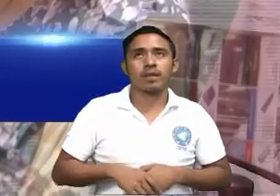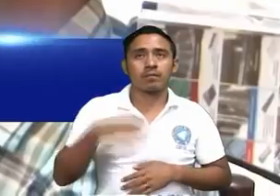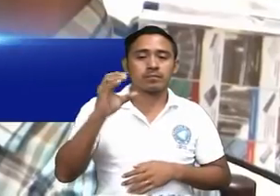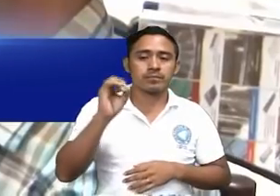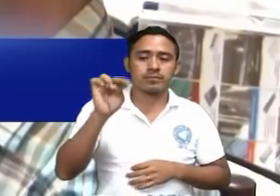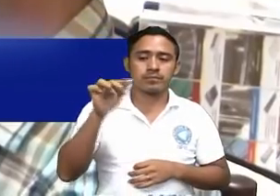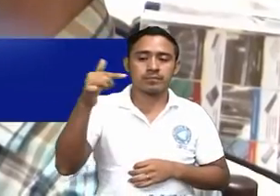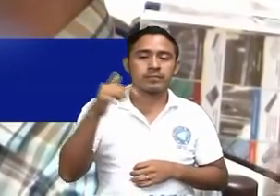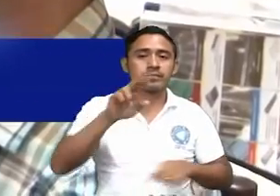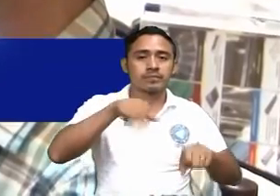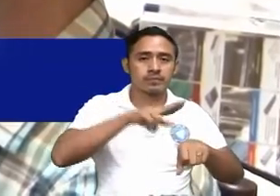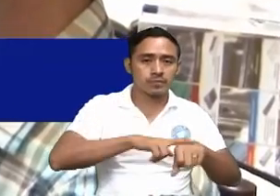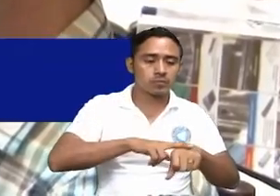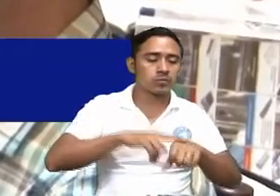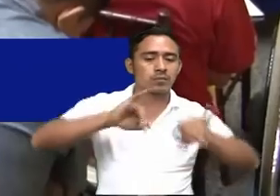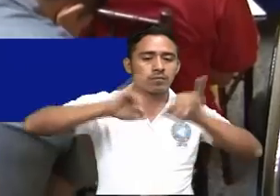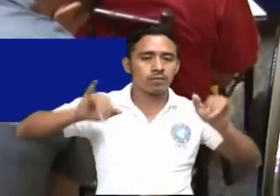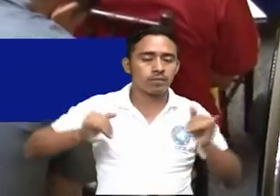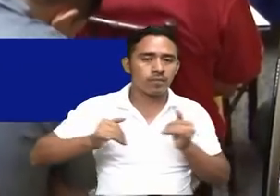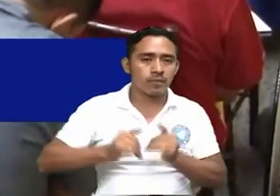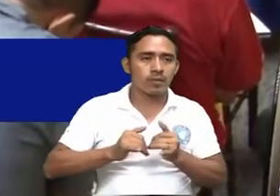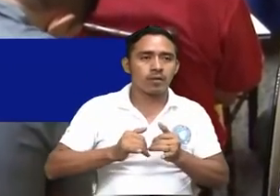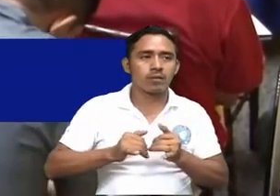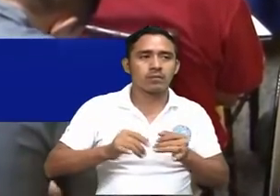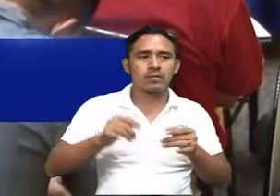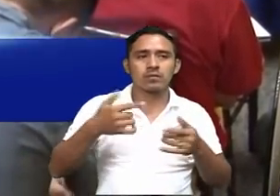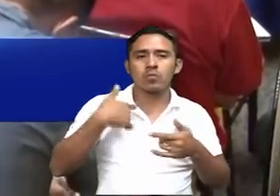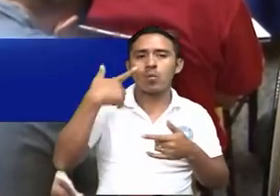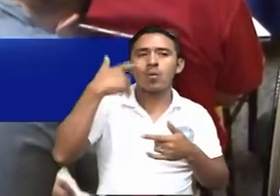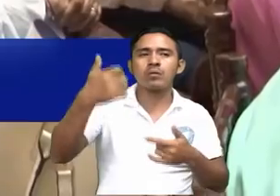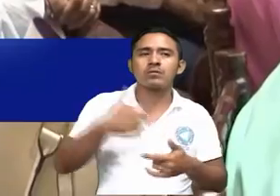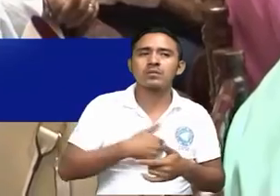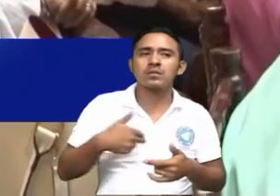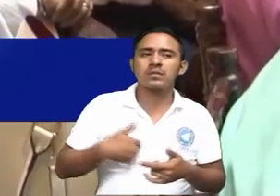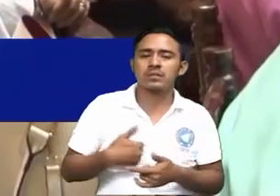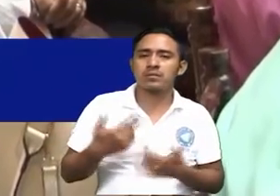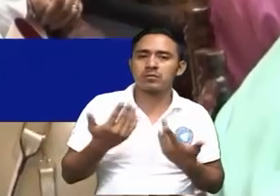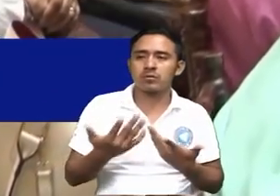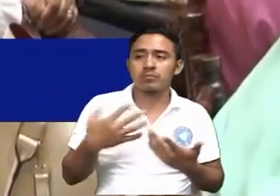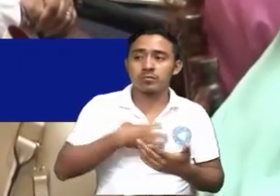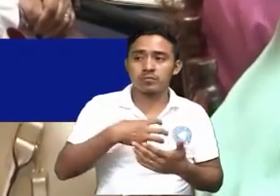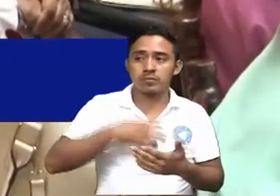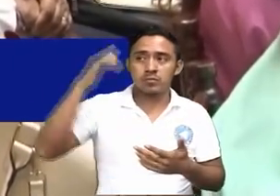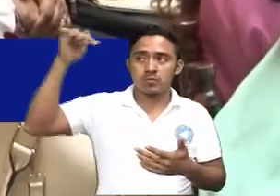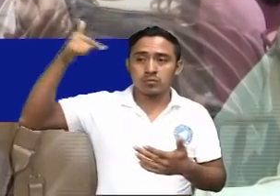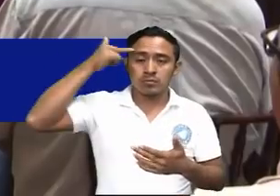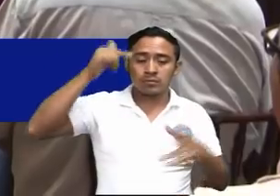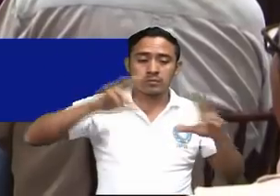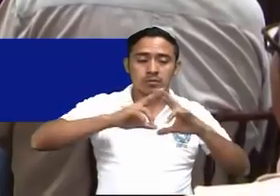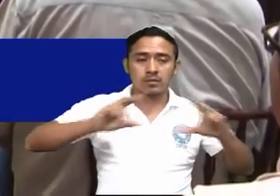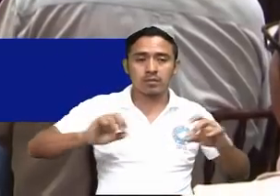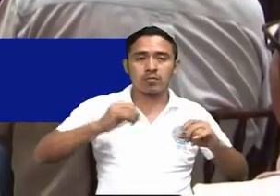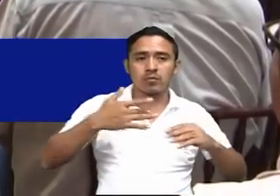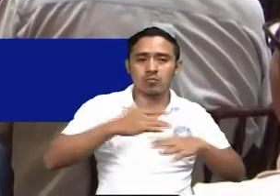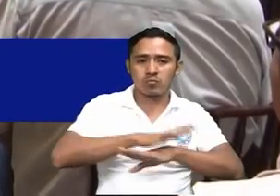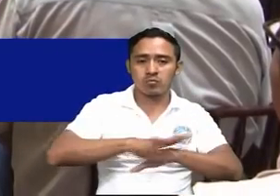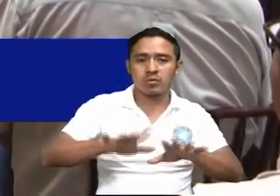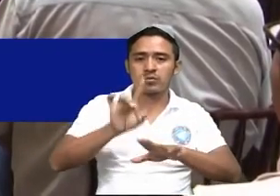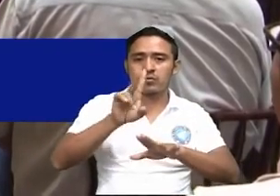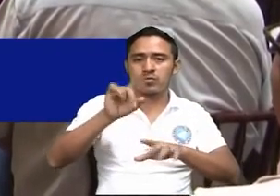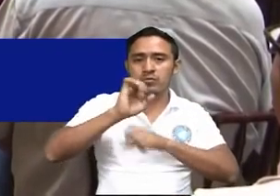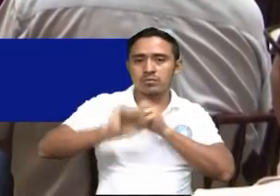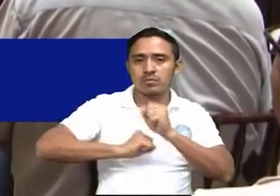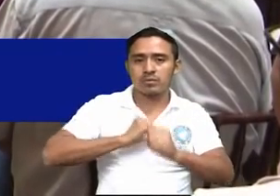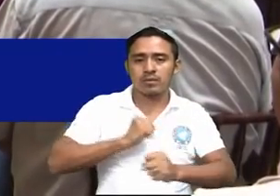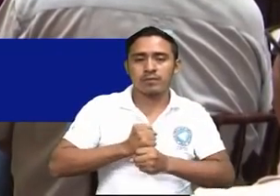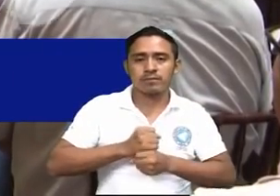ONGs nacionales e internacionales conocen logros alcanzados por el gobierno de Nicaragua en los últimos 12